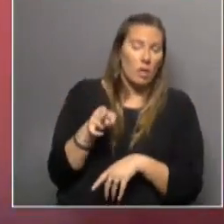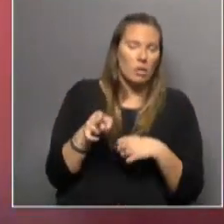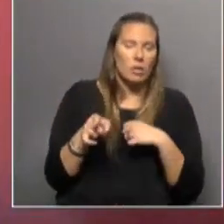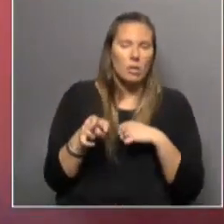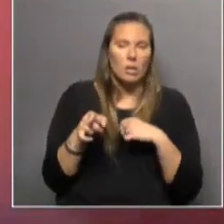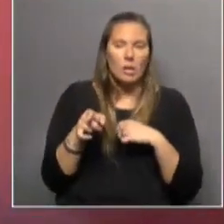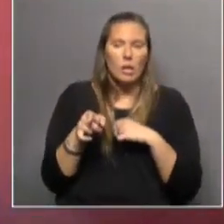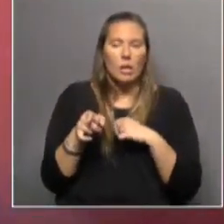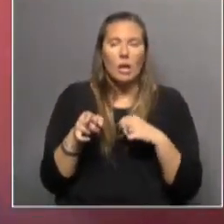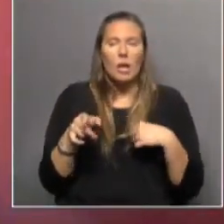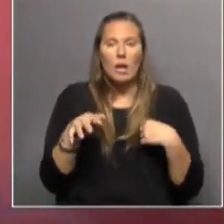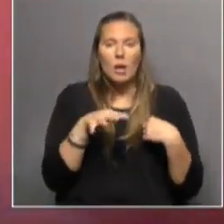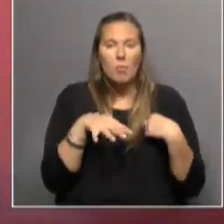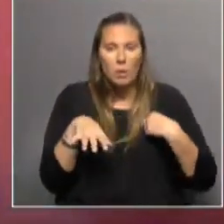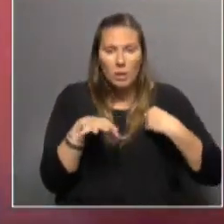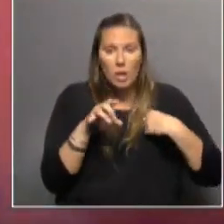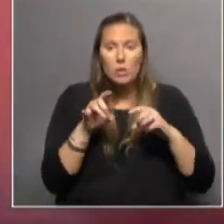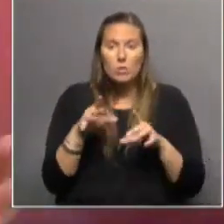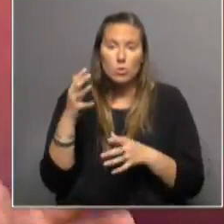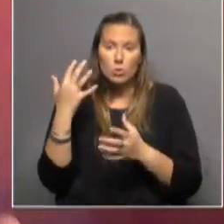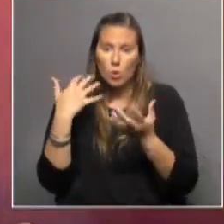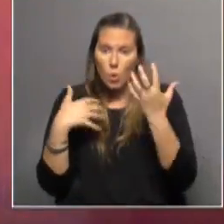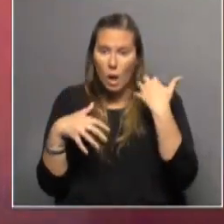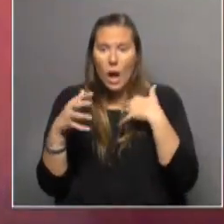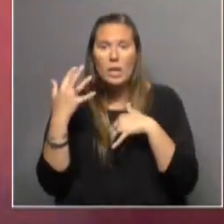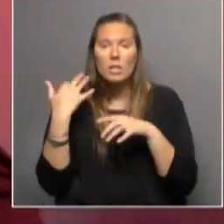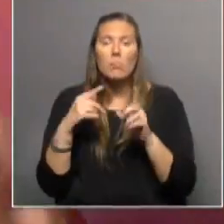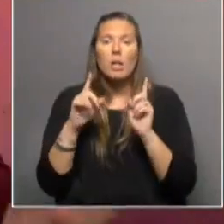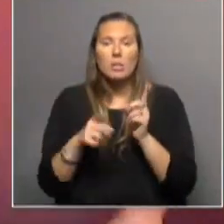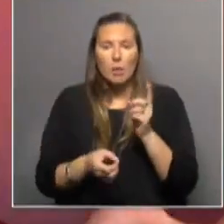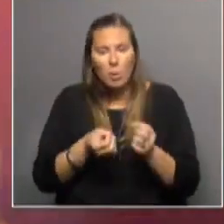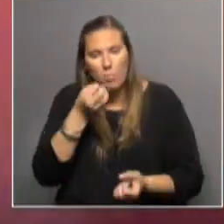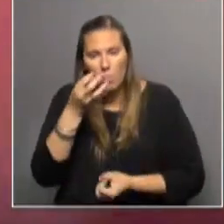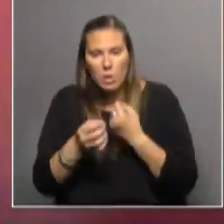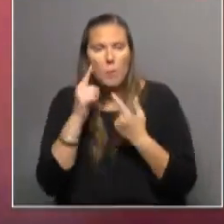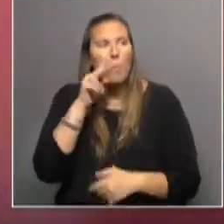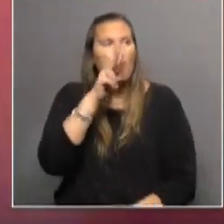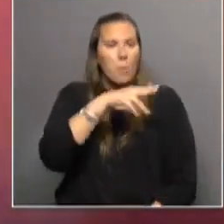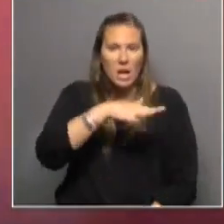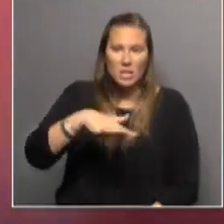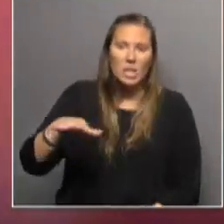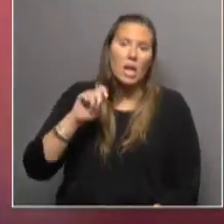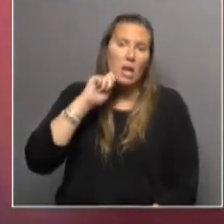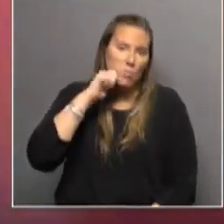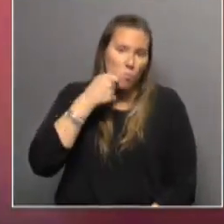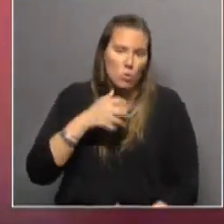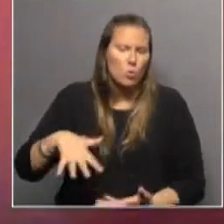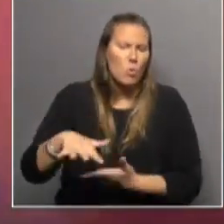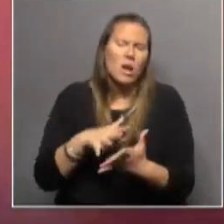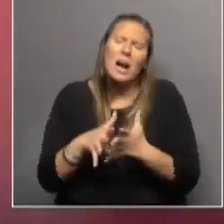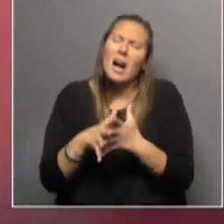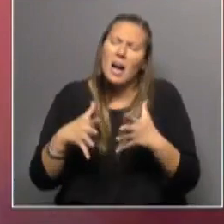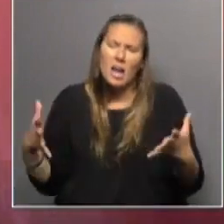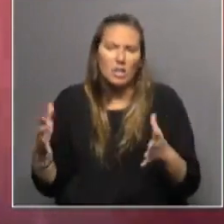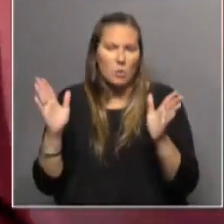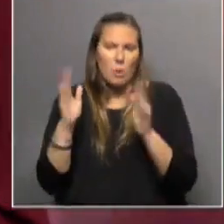Lecoq no es solo su fauna, sino que también es su flora y su paisaje hermoso. Es un lugar muy grande, no les